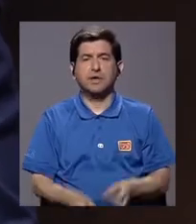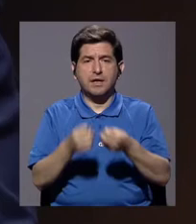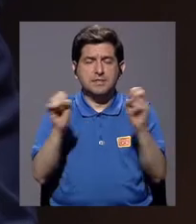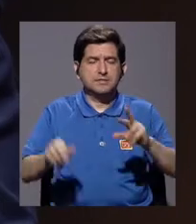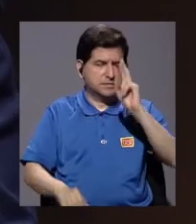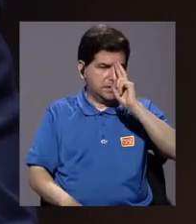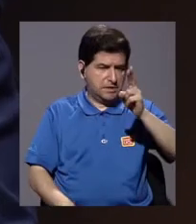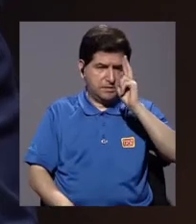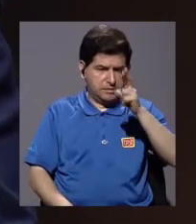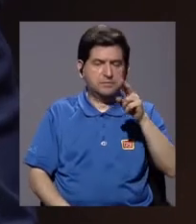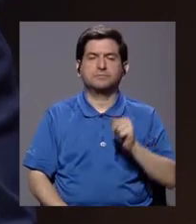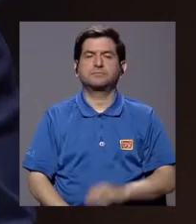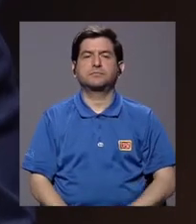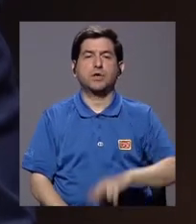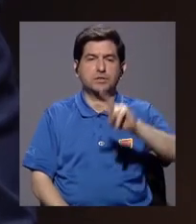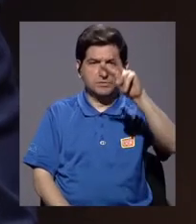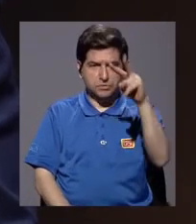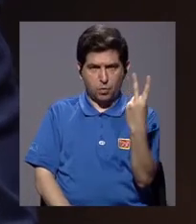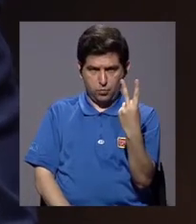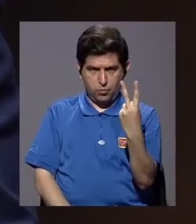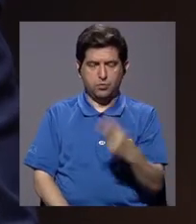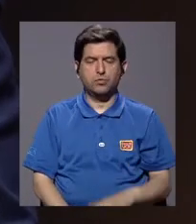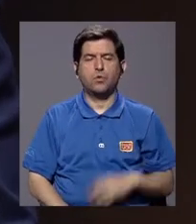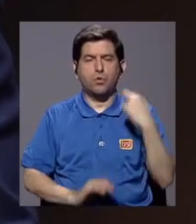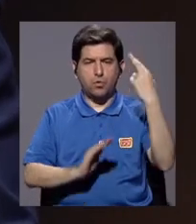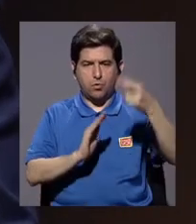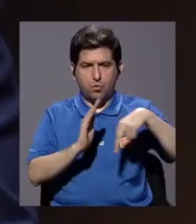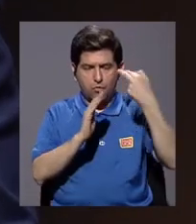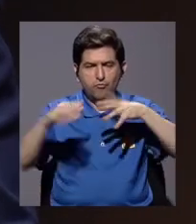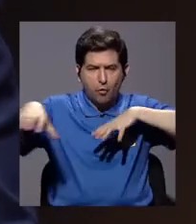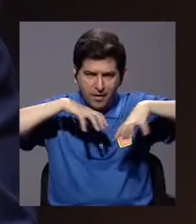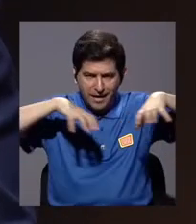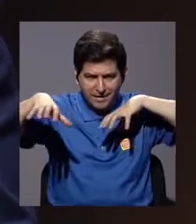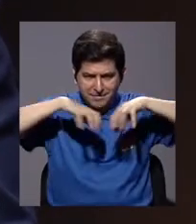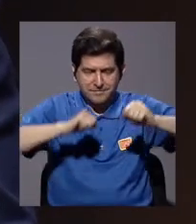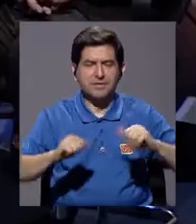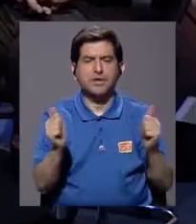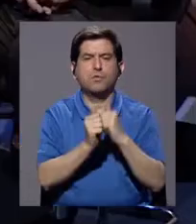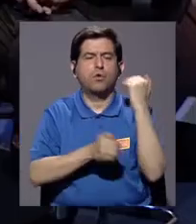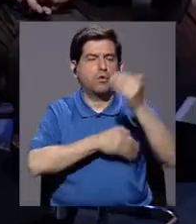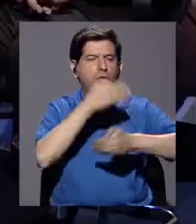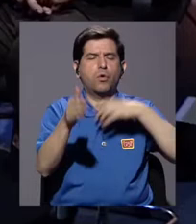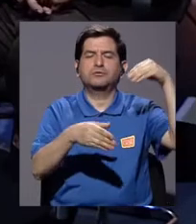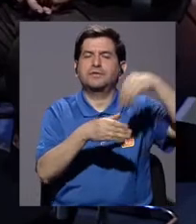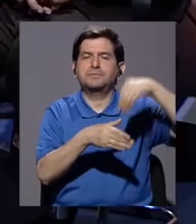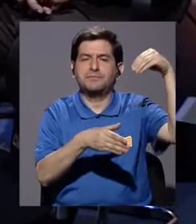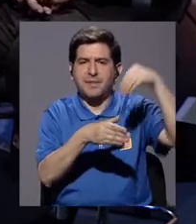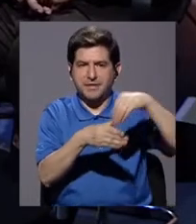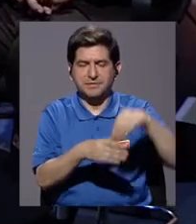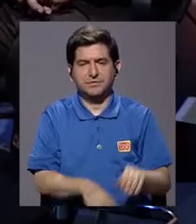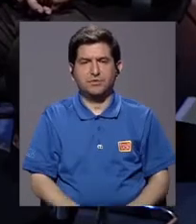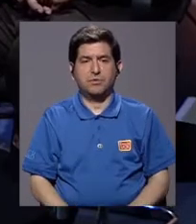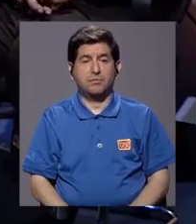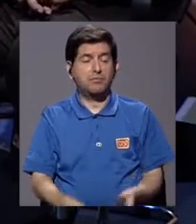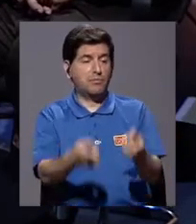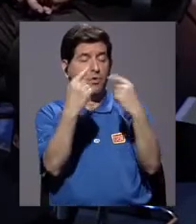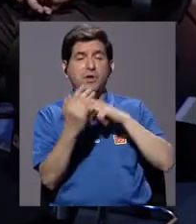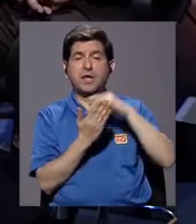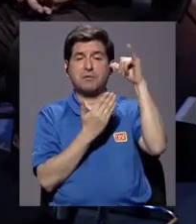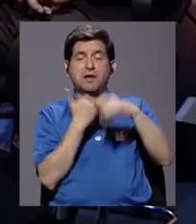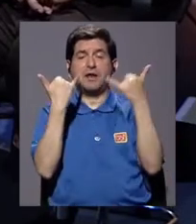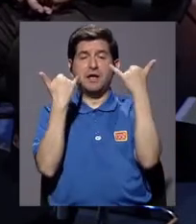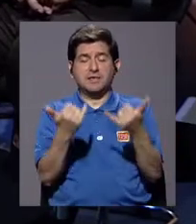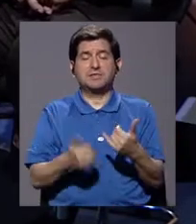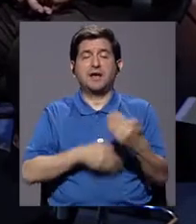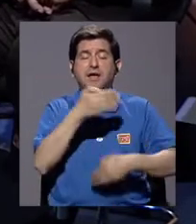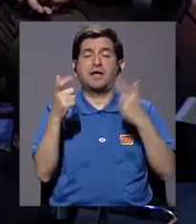sin reconocimiento. En segundo término, jugar un papel mucho más activo con los procesos de inversión, porque nos estaban llegando los proyectos